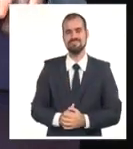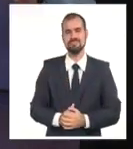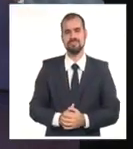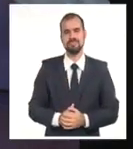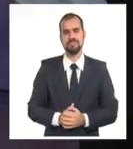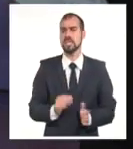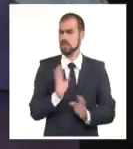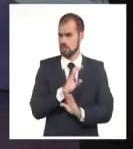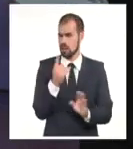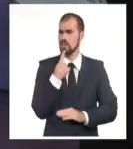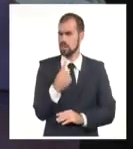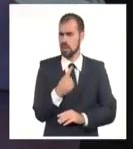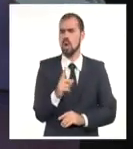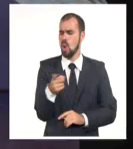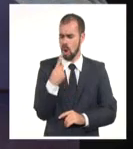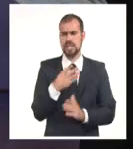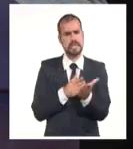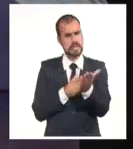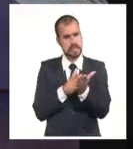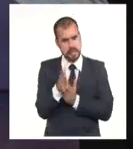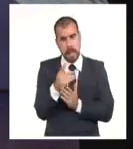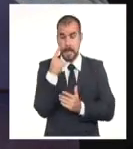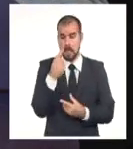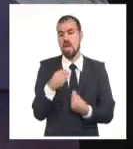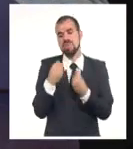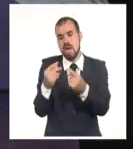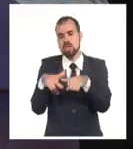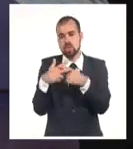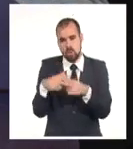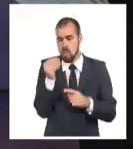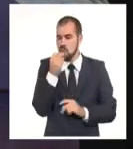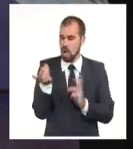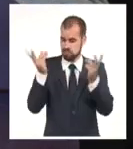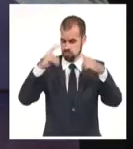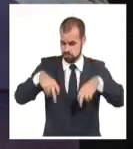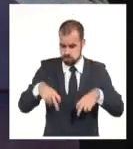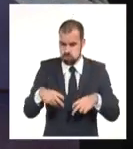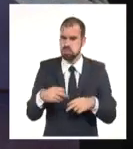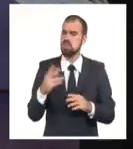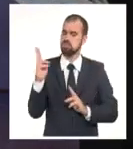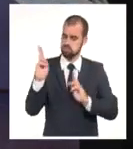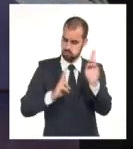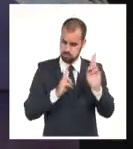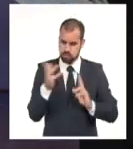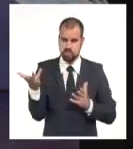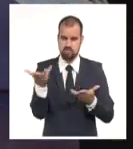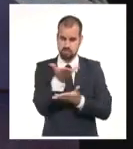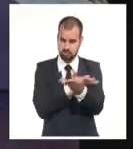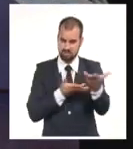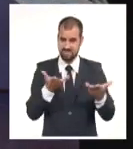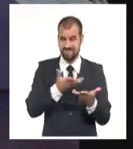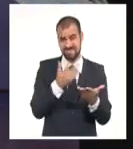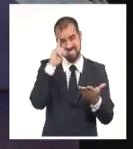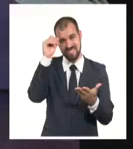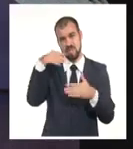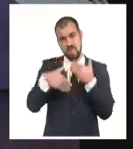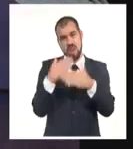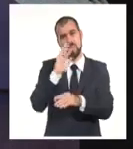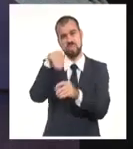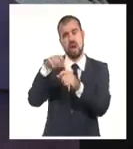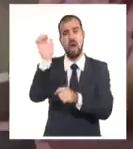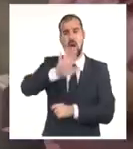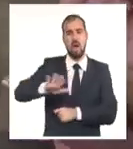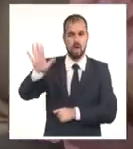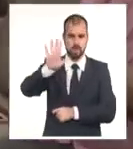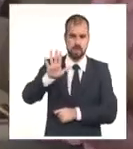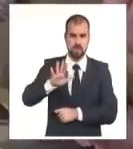reiterado, continuaremos abogando por una solución diplomática seria, constructiva y realista de la actual crisis en Europa por